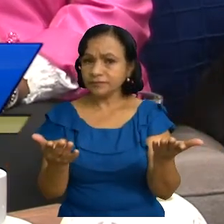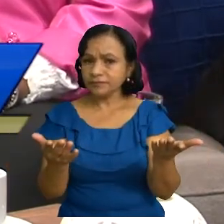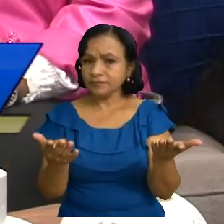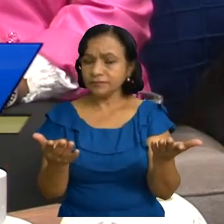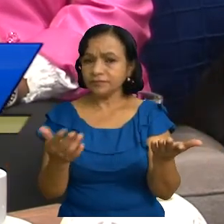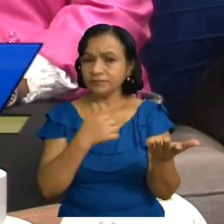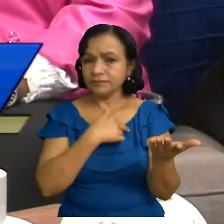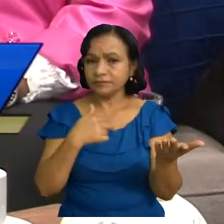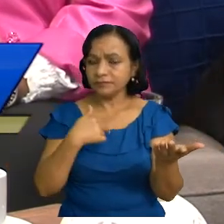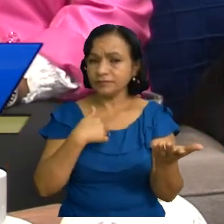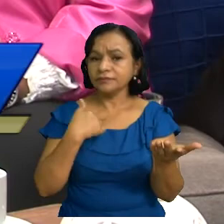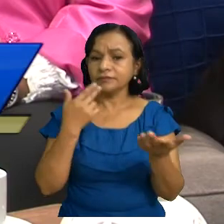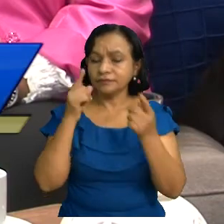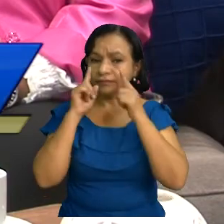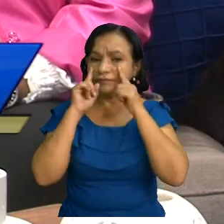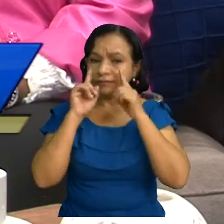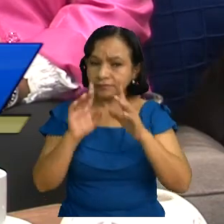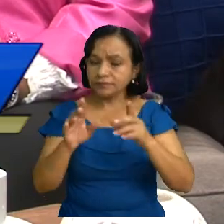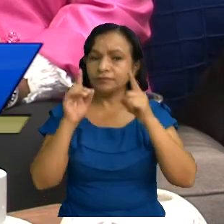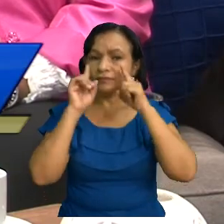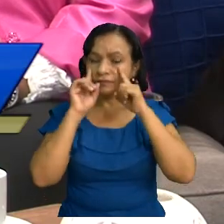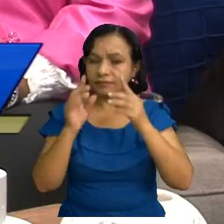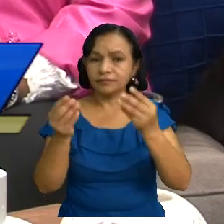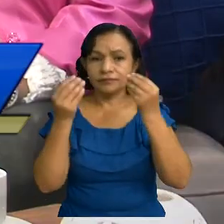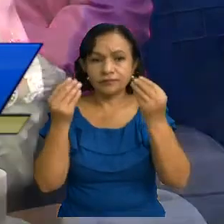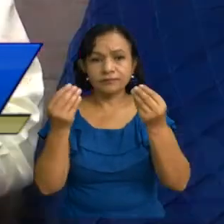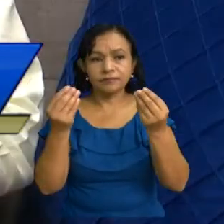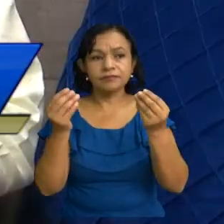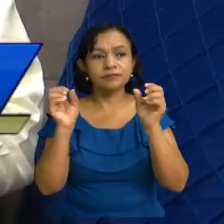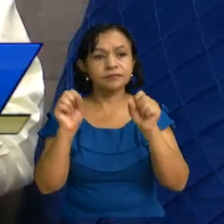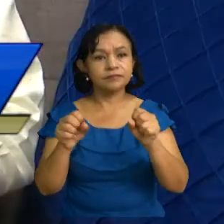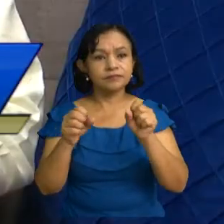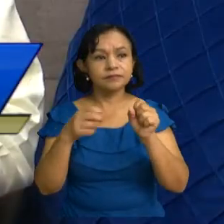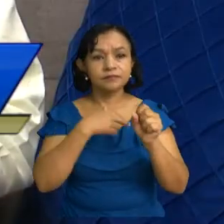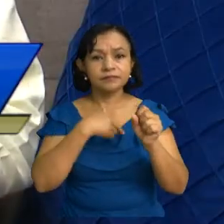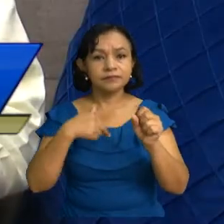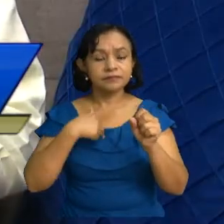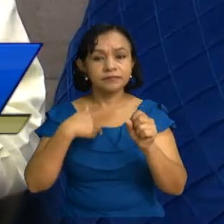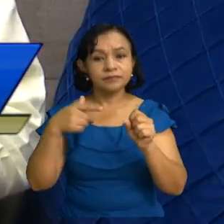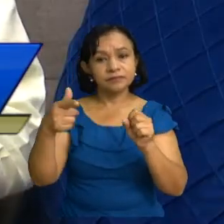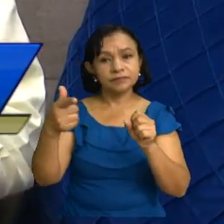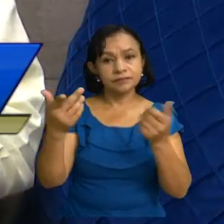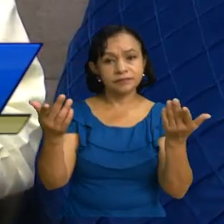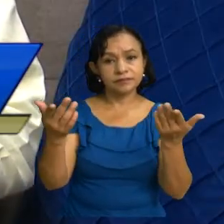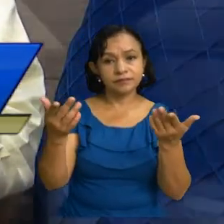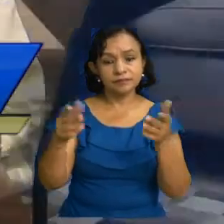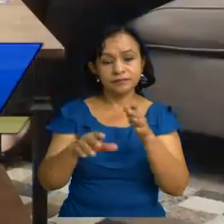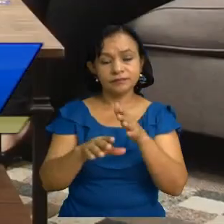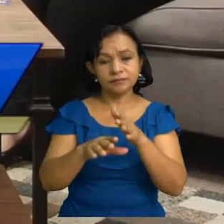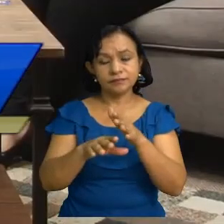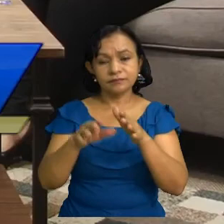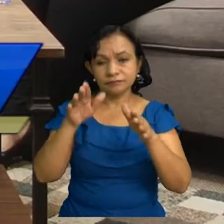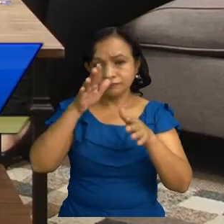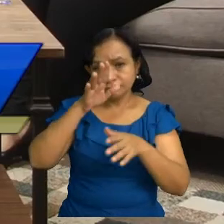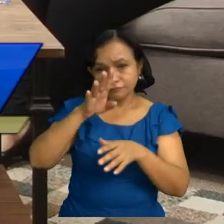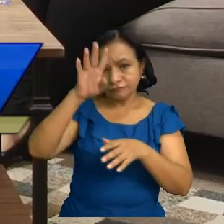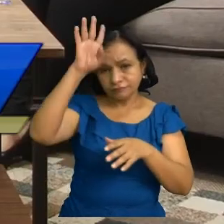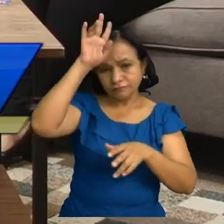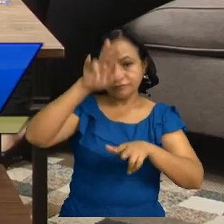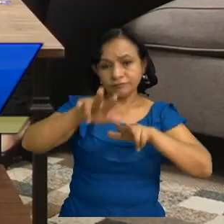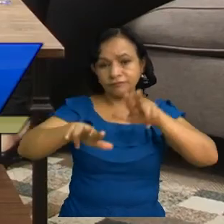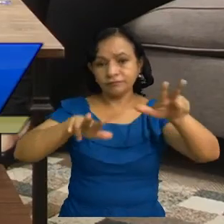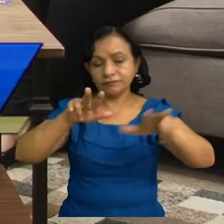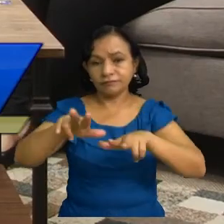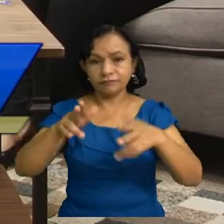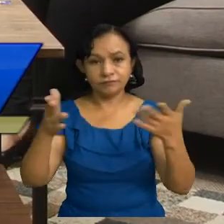se están haciendo acciones de conservación al contrario porque al reproducir vos una especie por ejemplo la iguana y el garrobo en un encierro